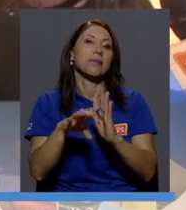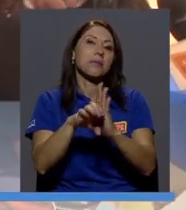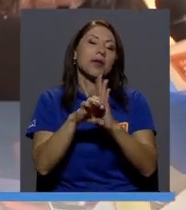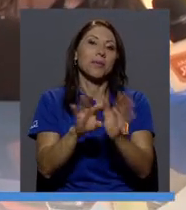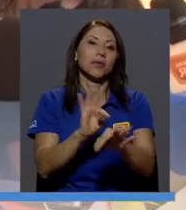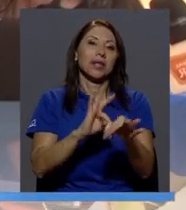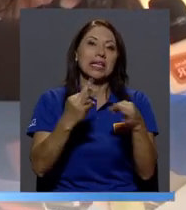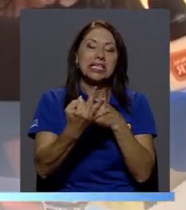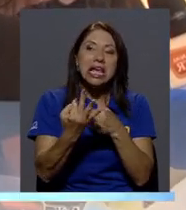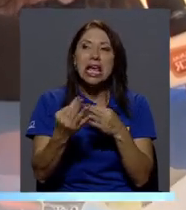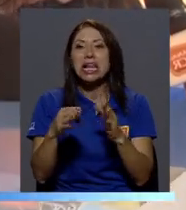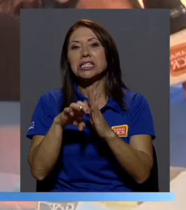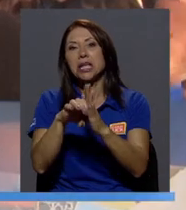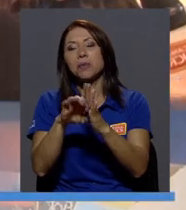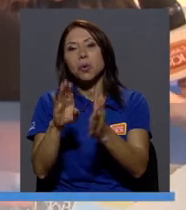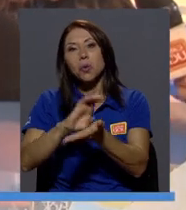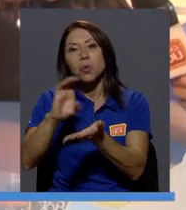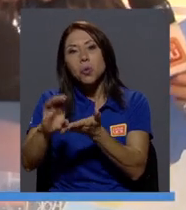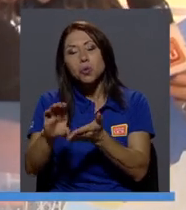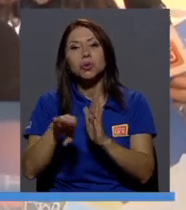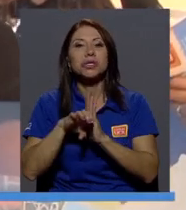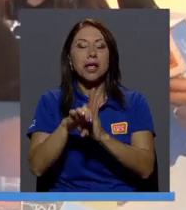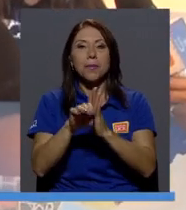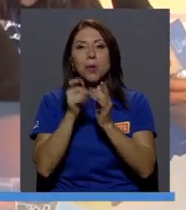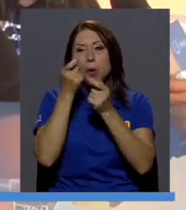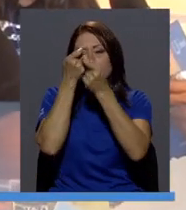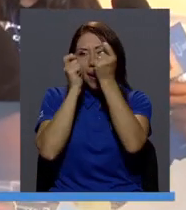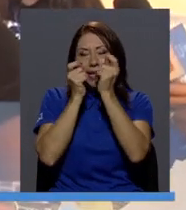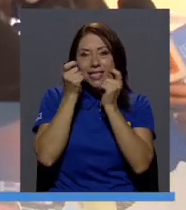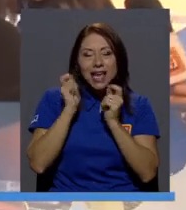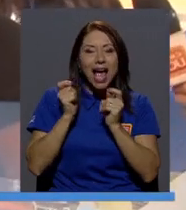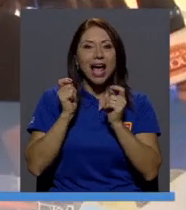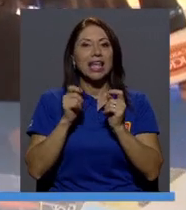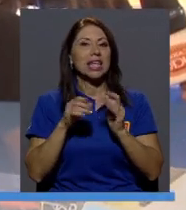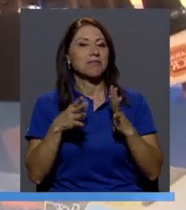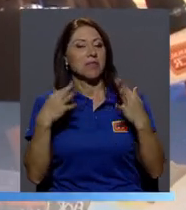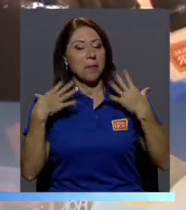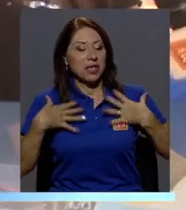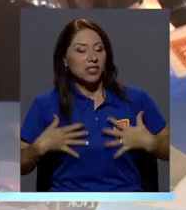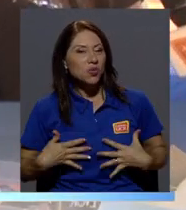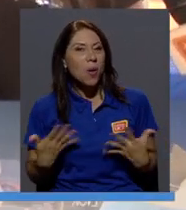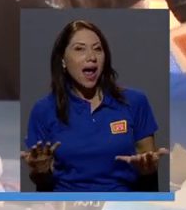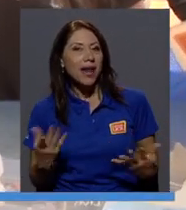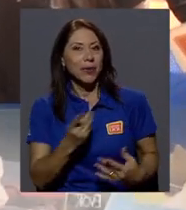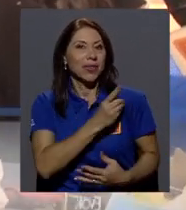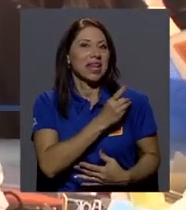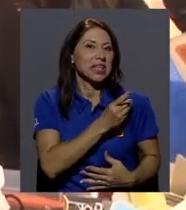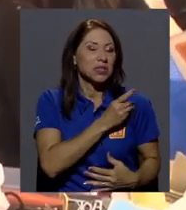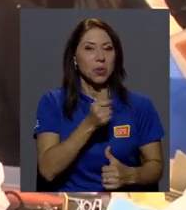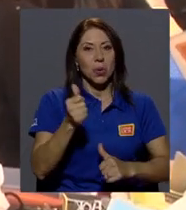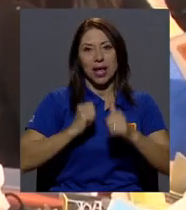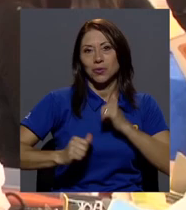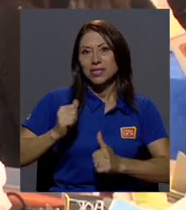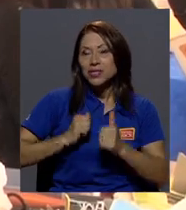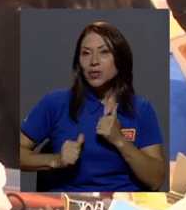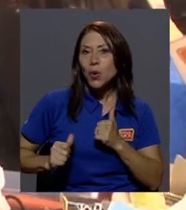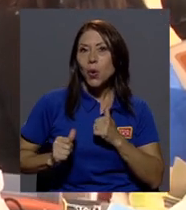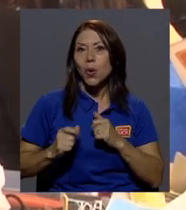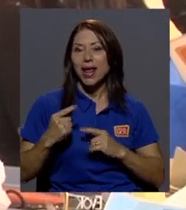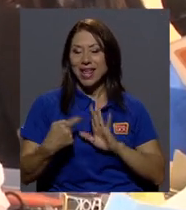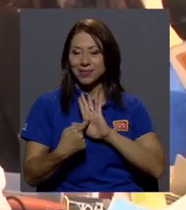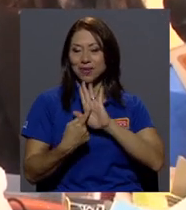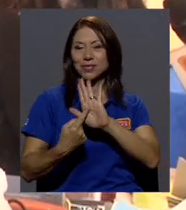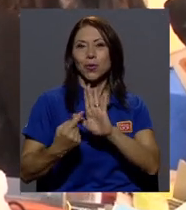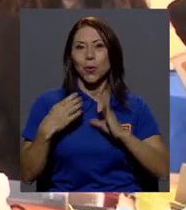talleres que tenemos, los cursos, como por ejemplo maquillaje, vestuario, dirección, actuación, expresión